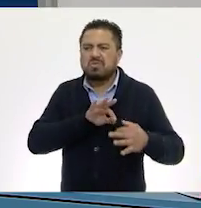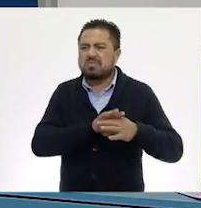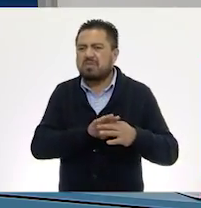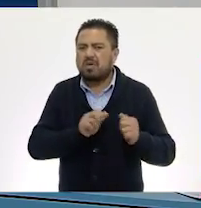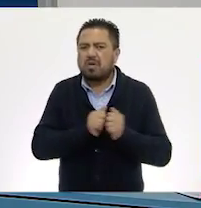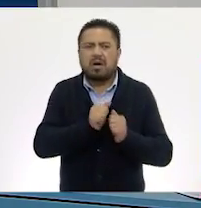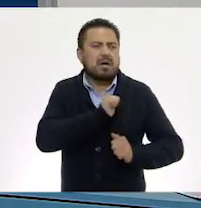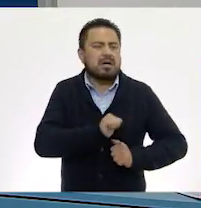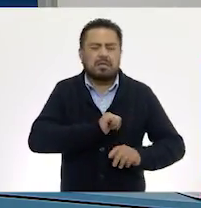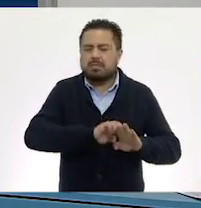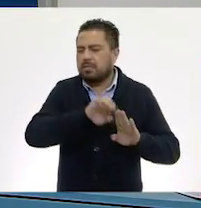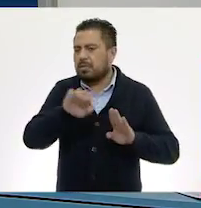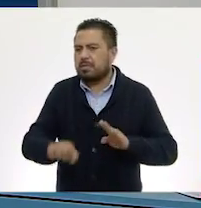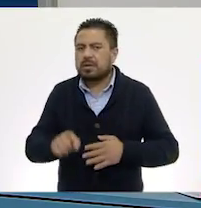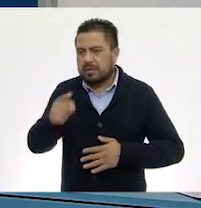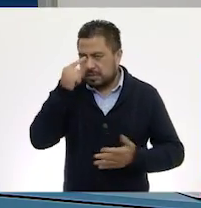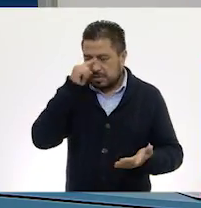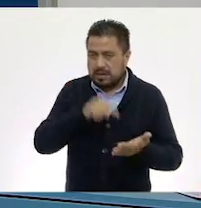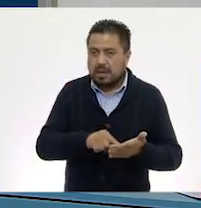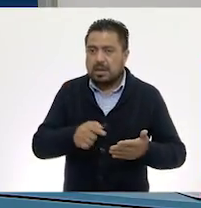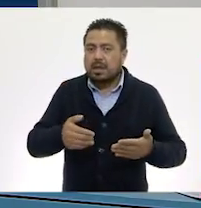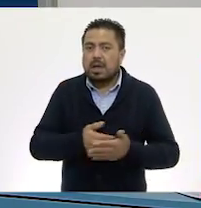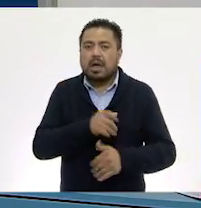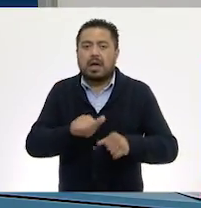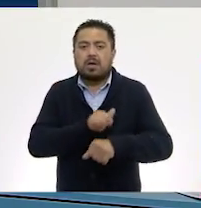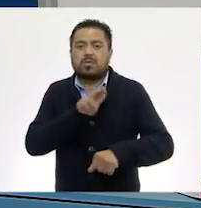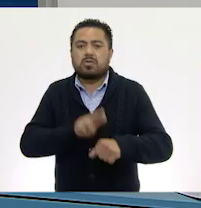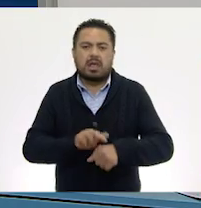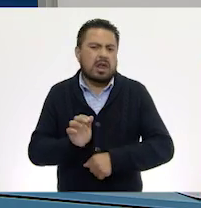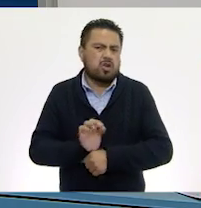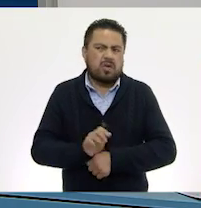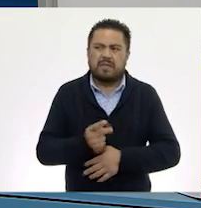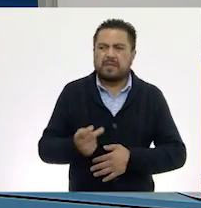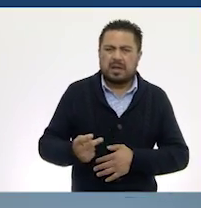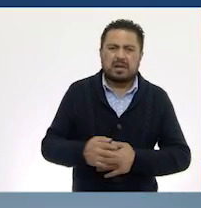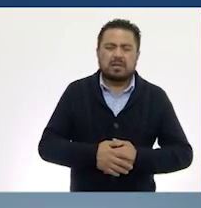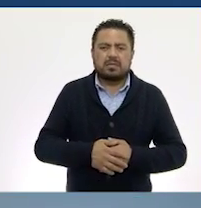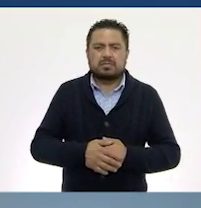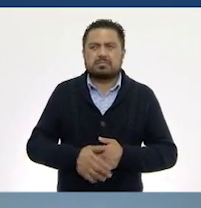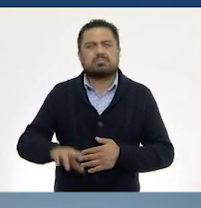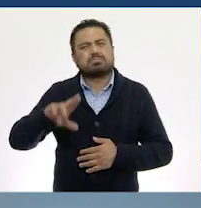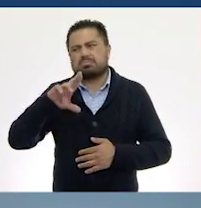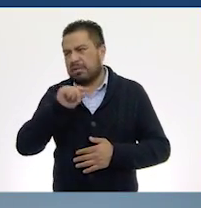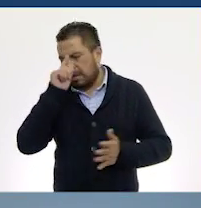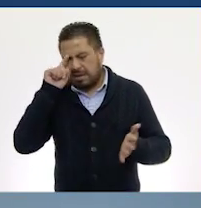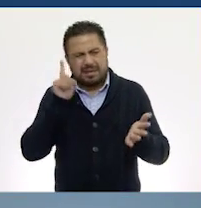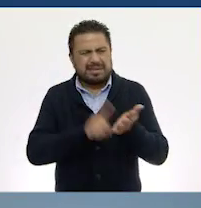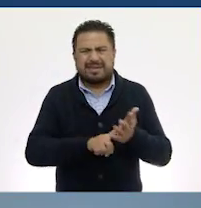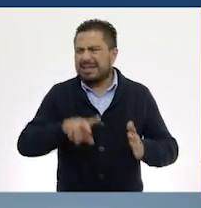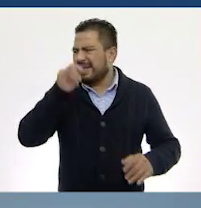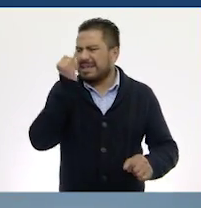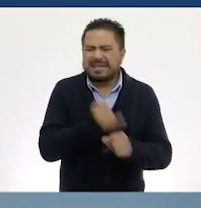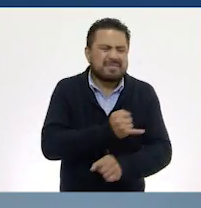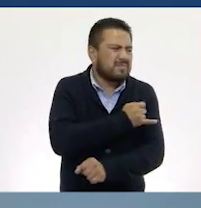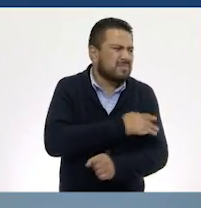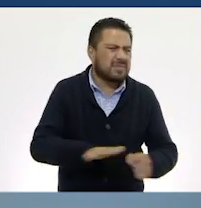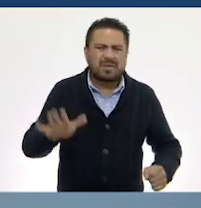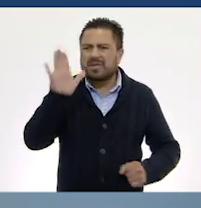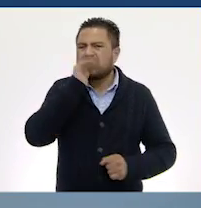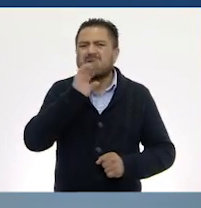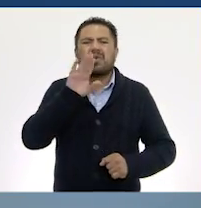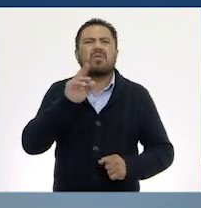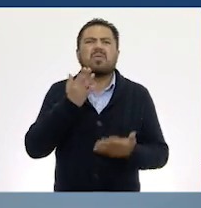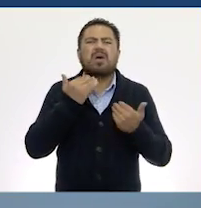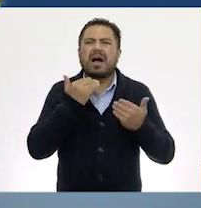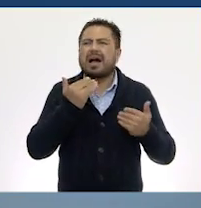con la época. Por ejemplo, ¿creen que haya sido autor de telenovelas? Uy, no creo que sea posible, porque no